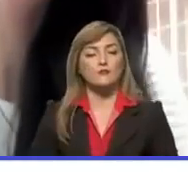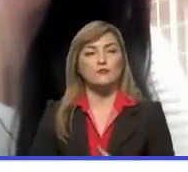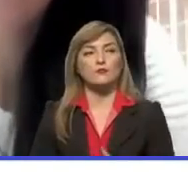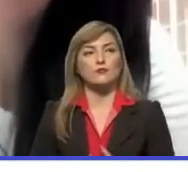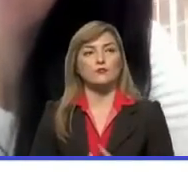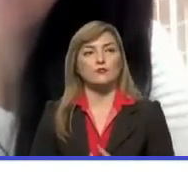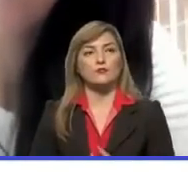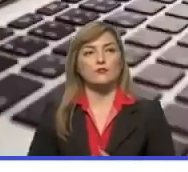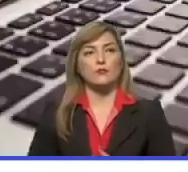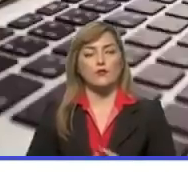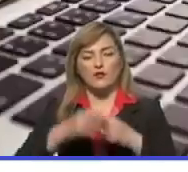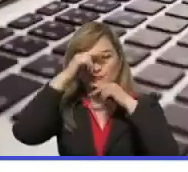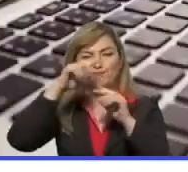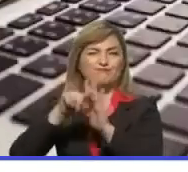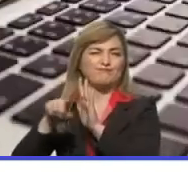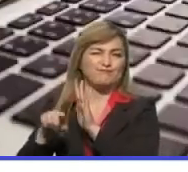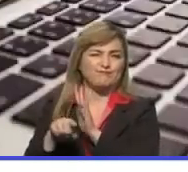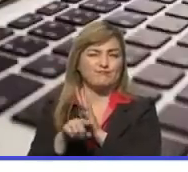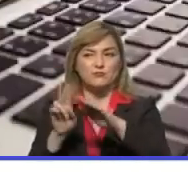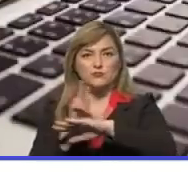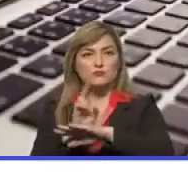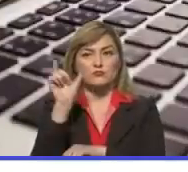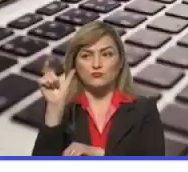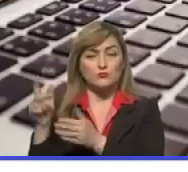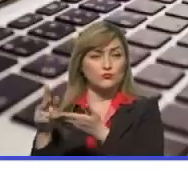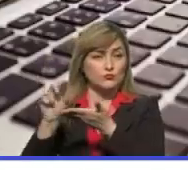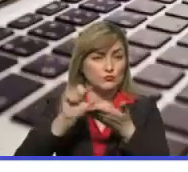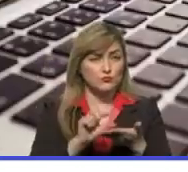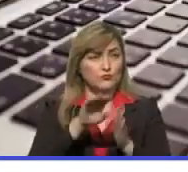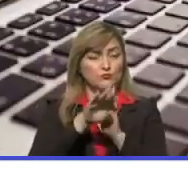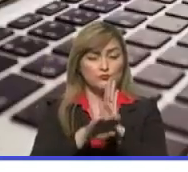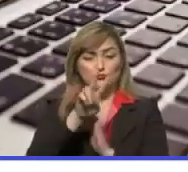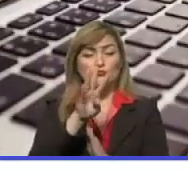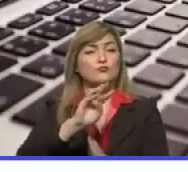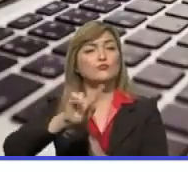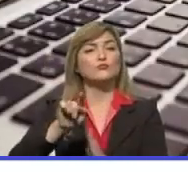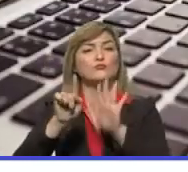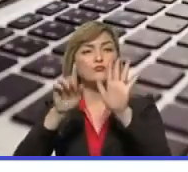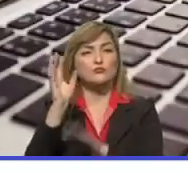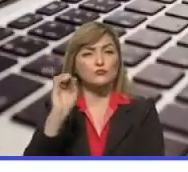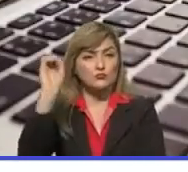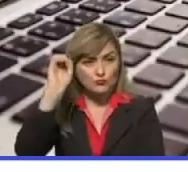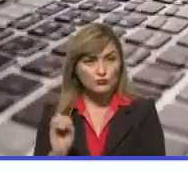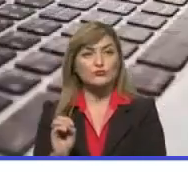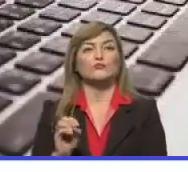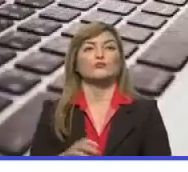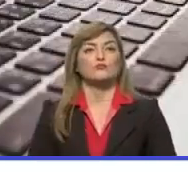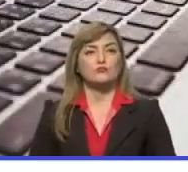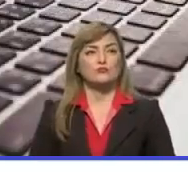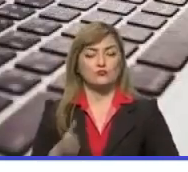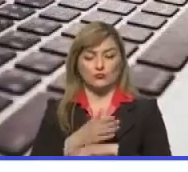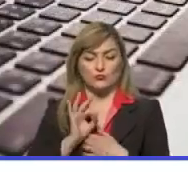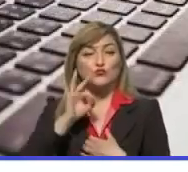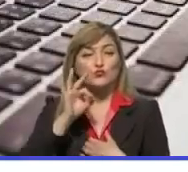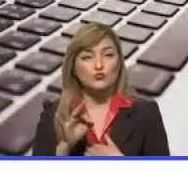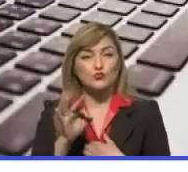las malas noticias de la pandemia. Sin embargo, el uso de tarjetas de crédito se redujo en un 26,6%. En época de prepandemia,